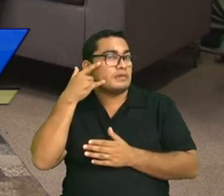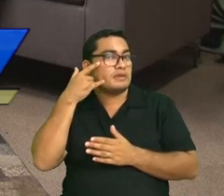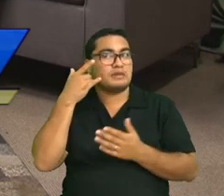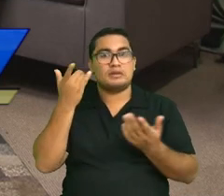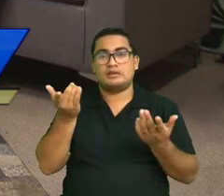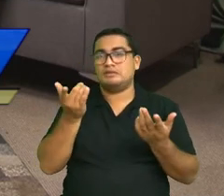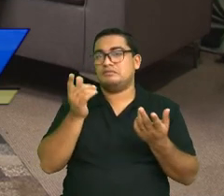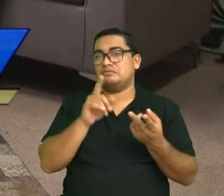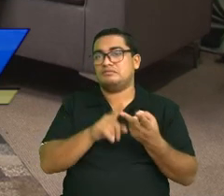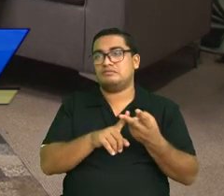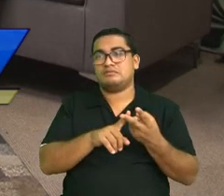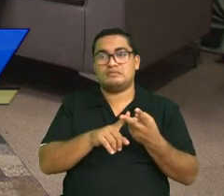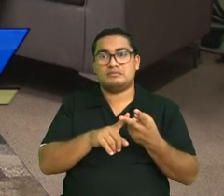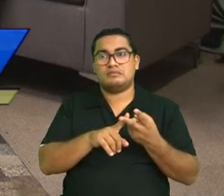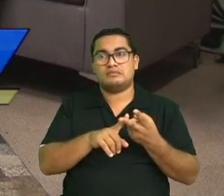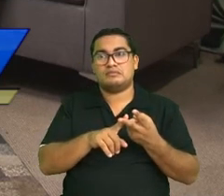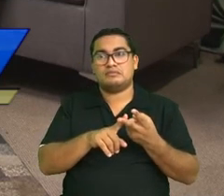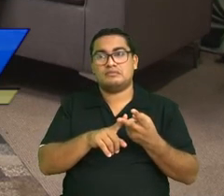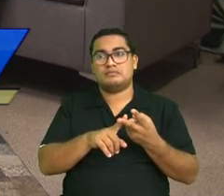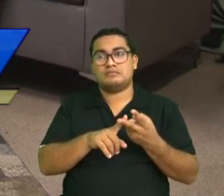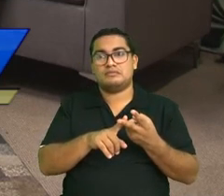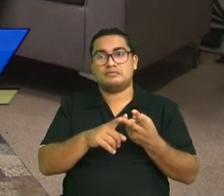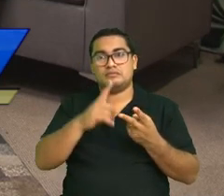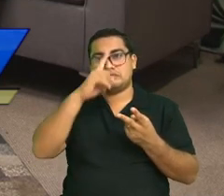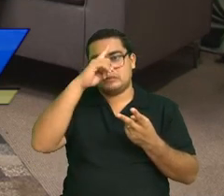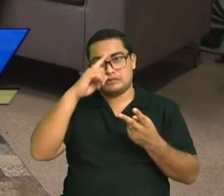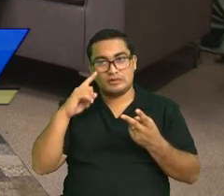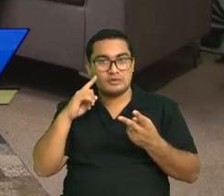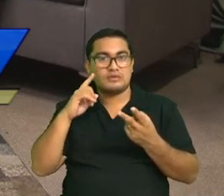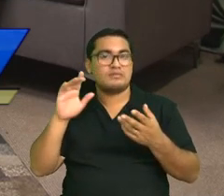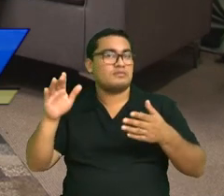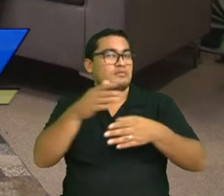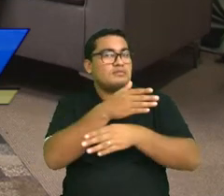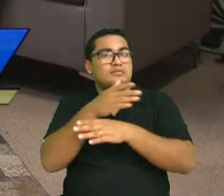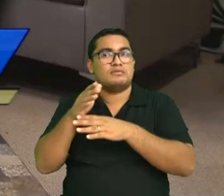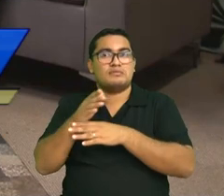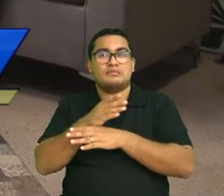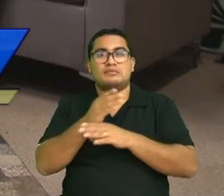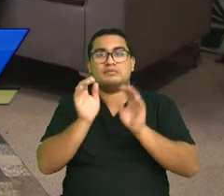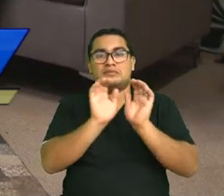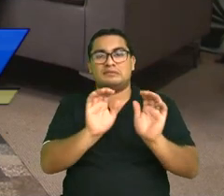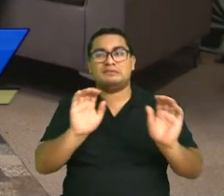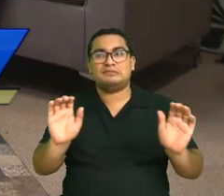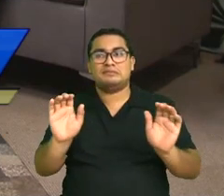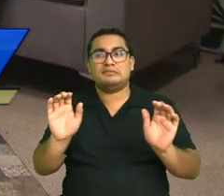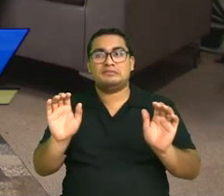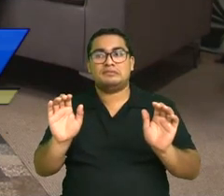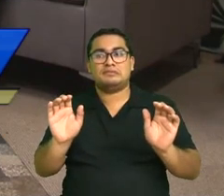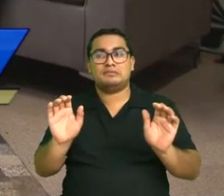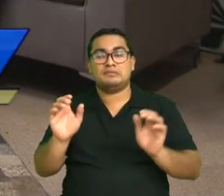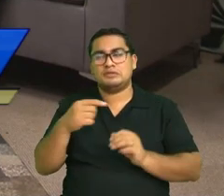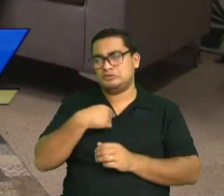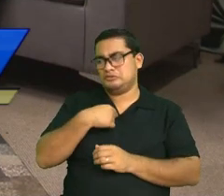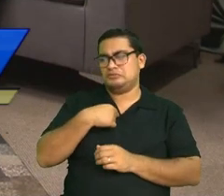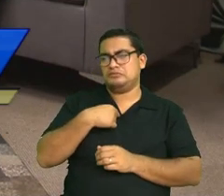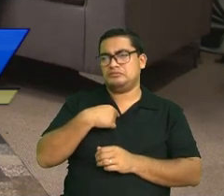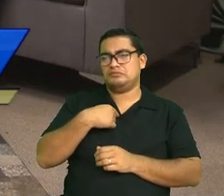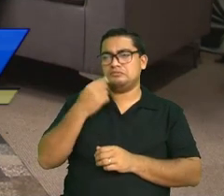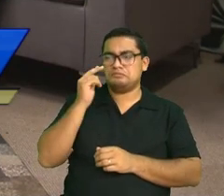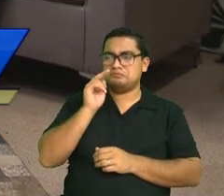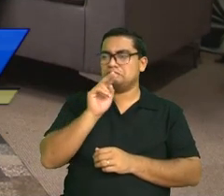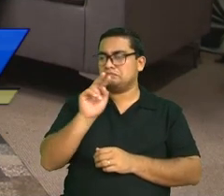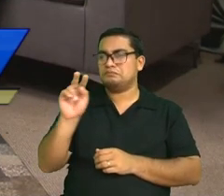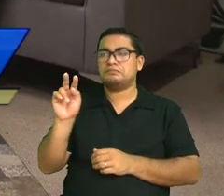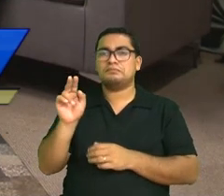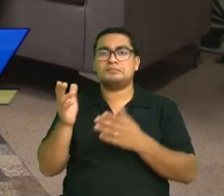el síndrome de Down o cualquier lesión psicomotora en los niños. Sí, esos niños, le digo porque yo lo he visto en